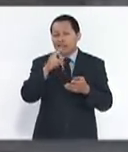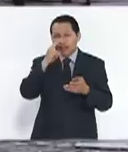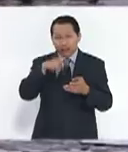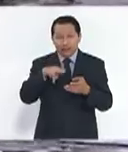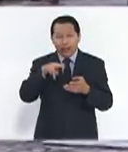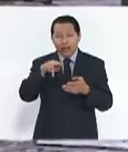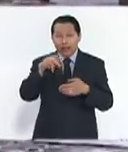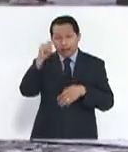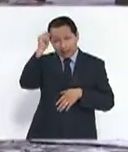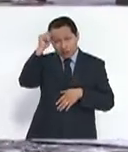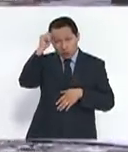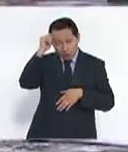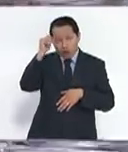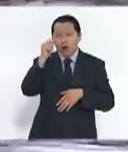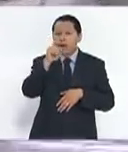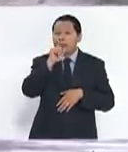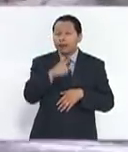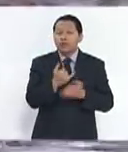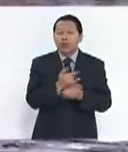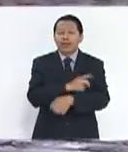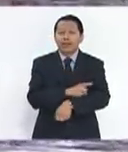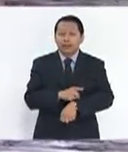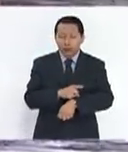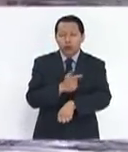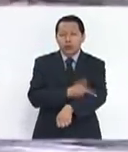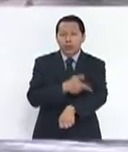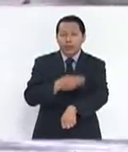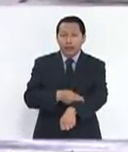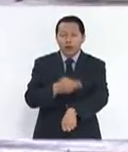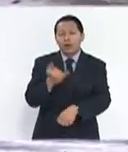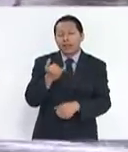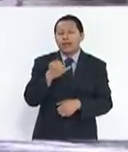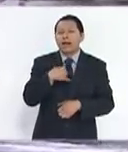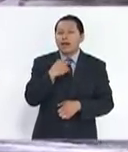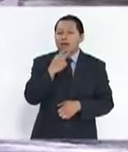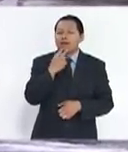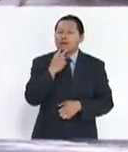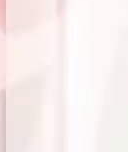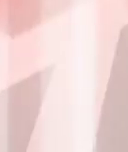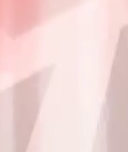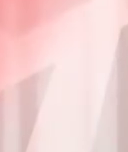y Texcoco, y también en las delegaciones Gustavo Amadero y Venustiano Carranza.